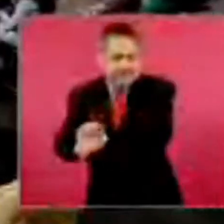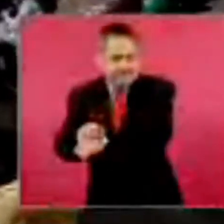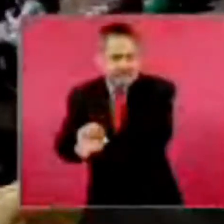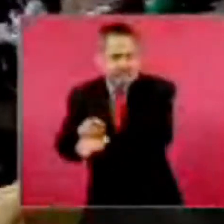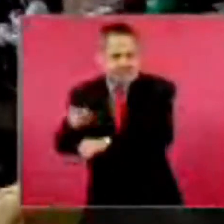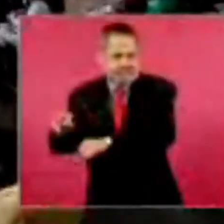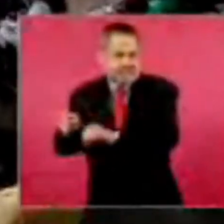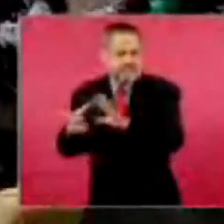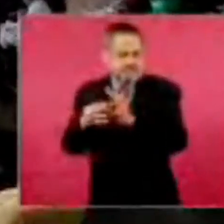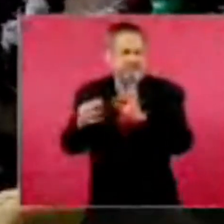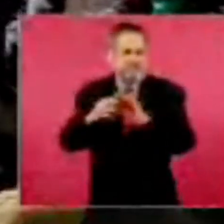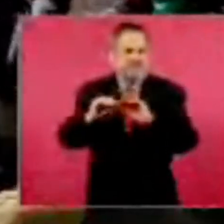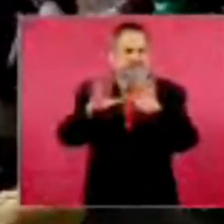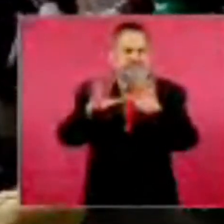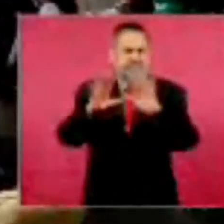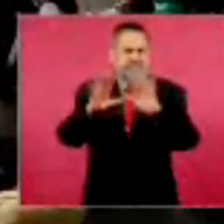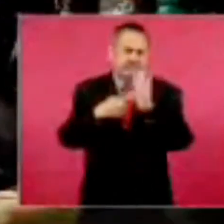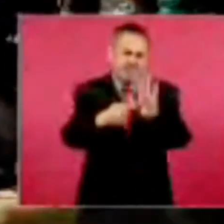y ayuda mucho